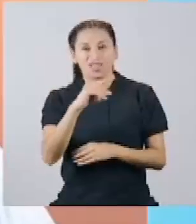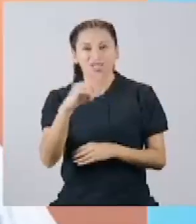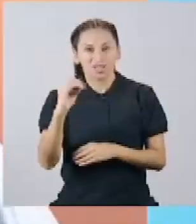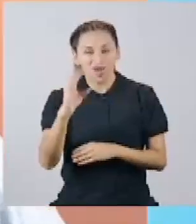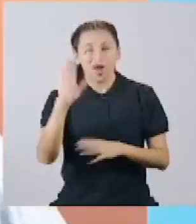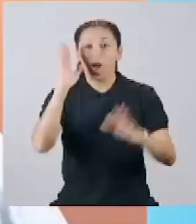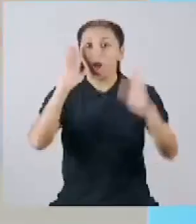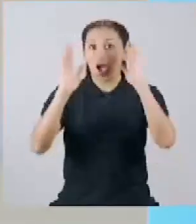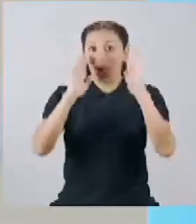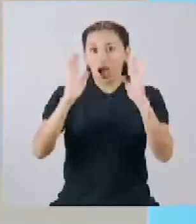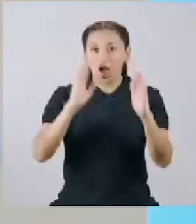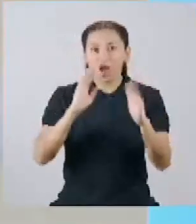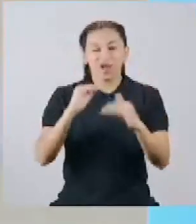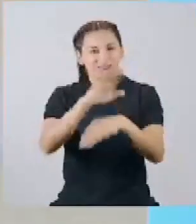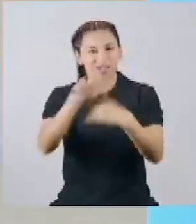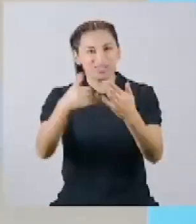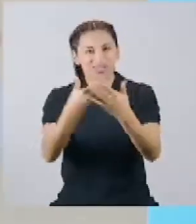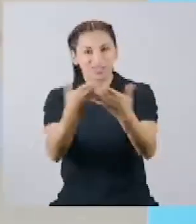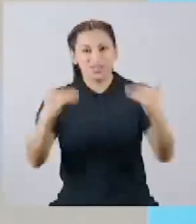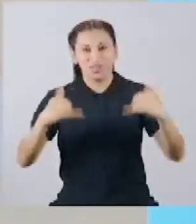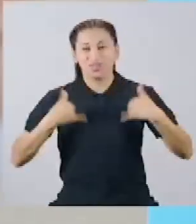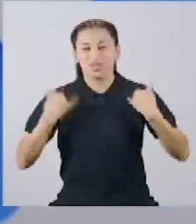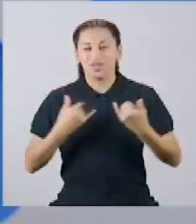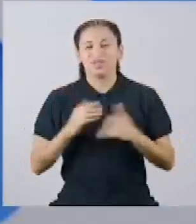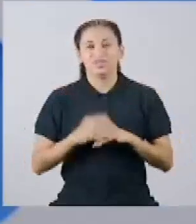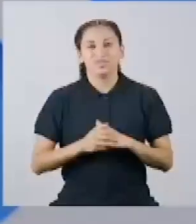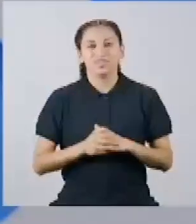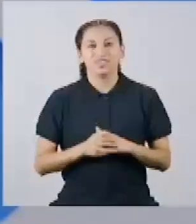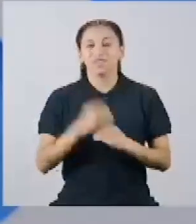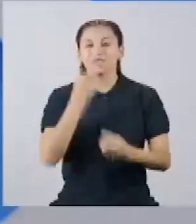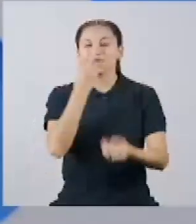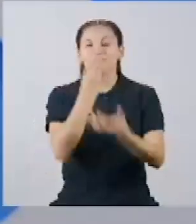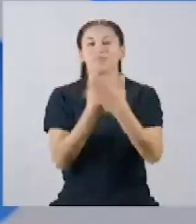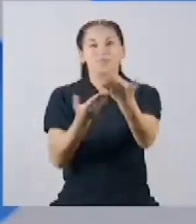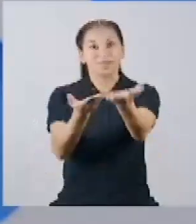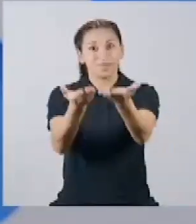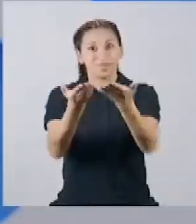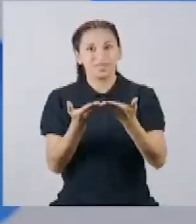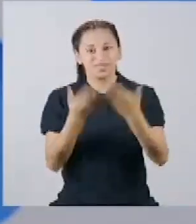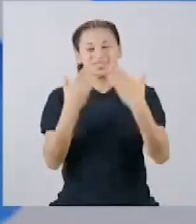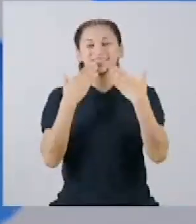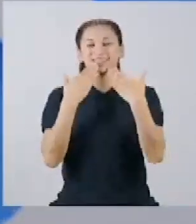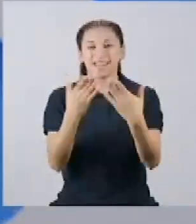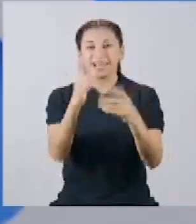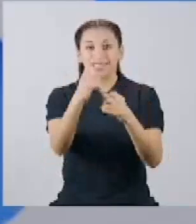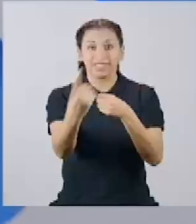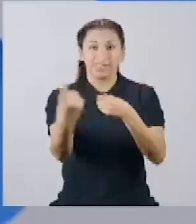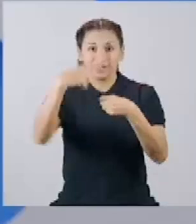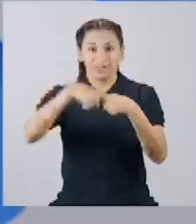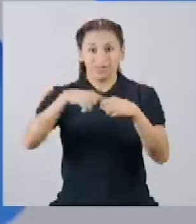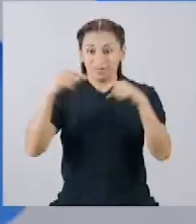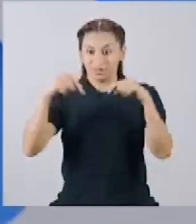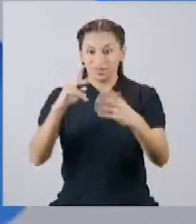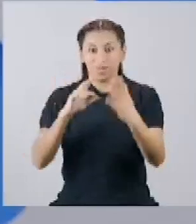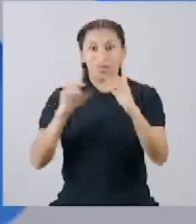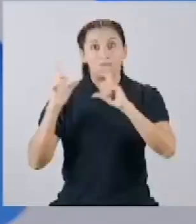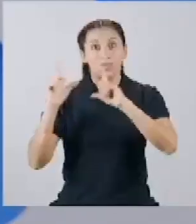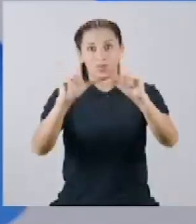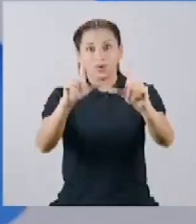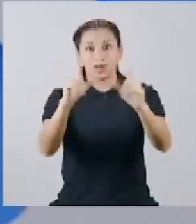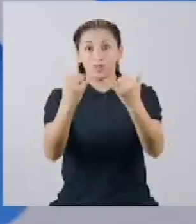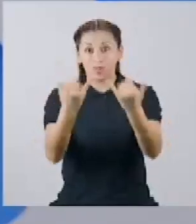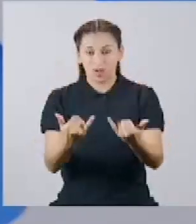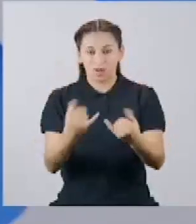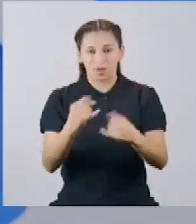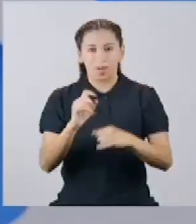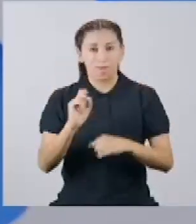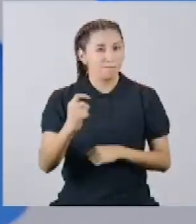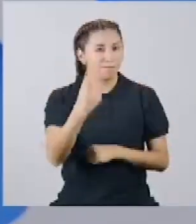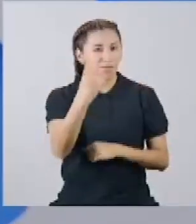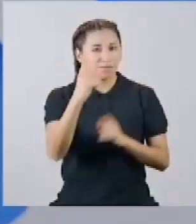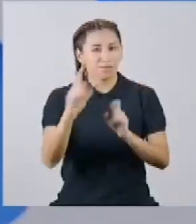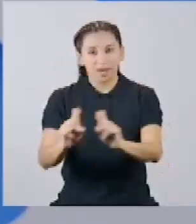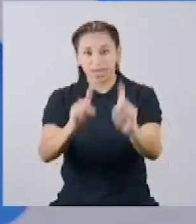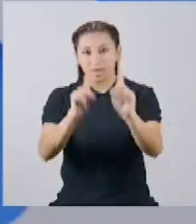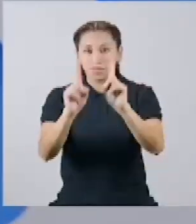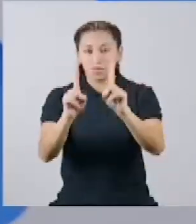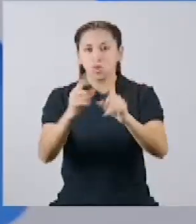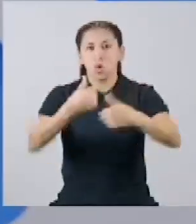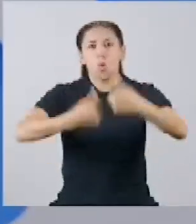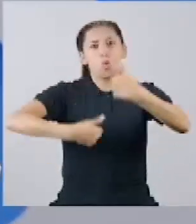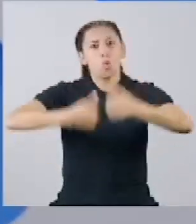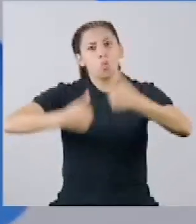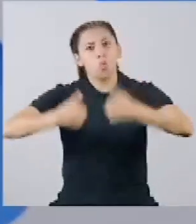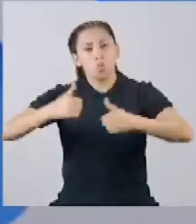Hola, Rodrigo. Hola, chicos, chicas. Bienvenidas y bienvenidos. Gracias por participar en el programa de hoy. Primera